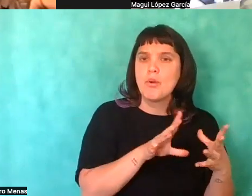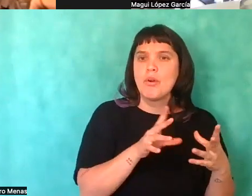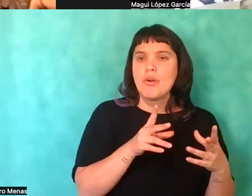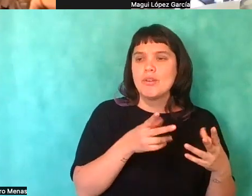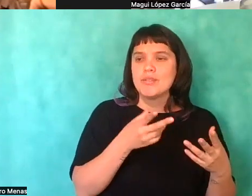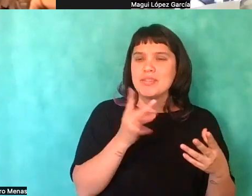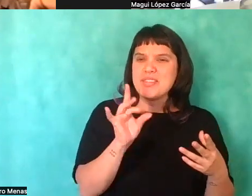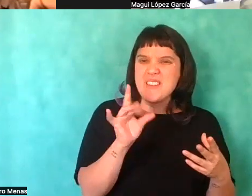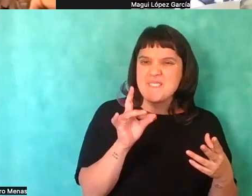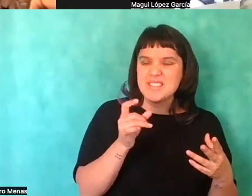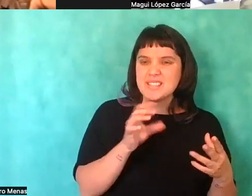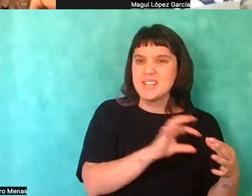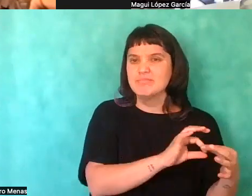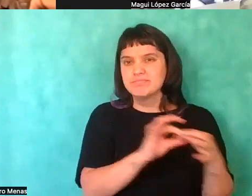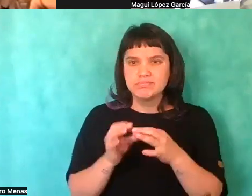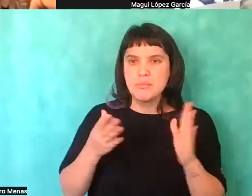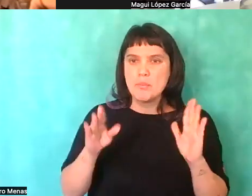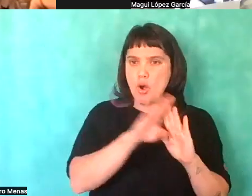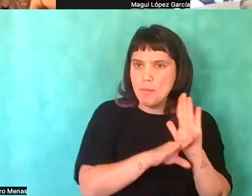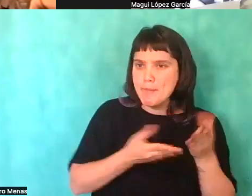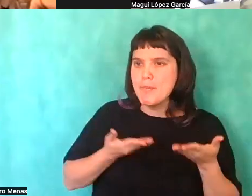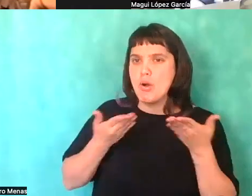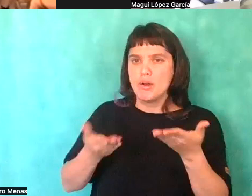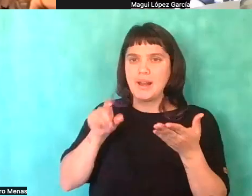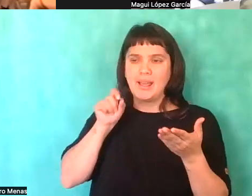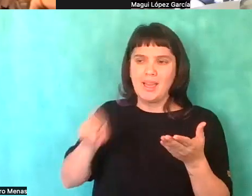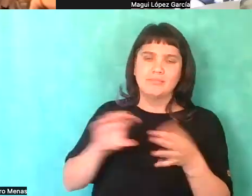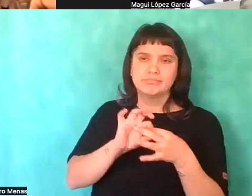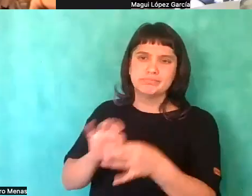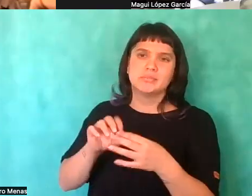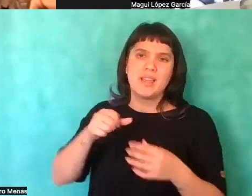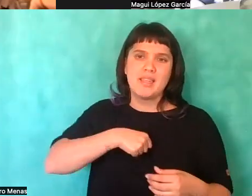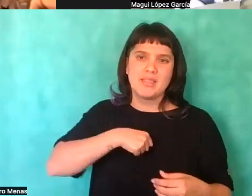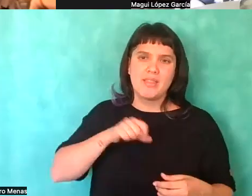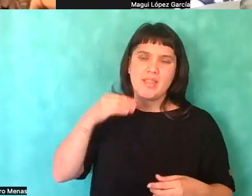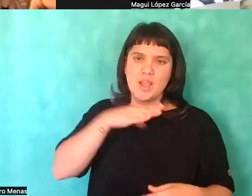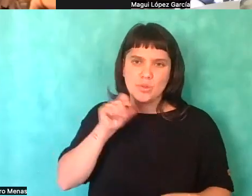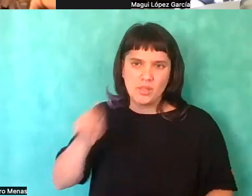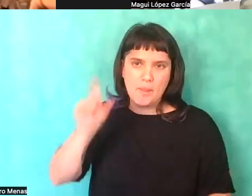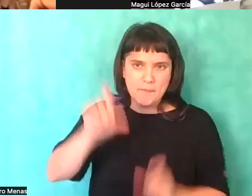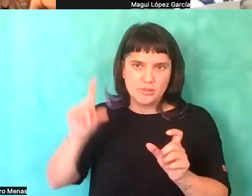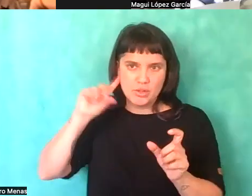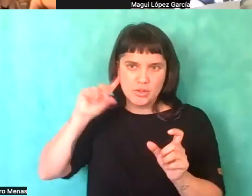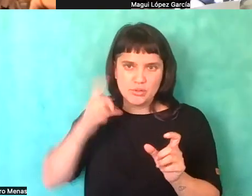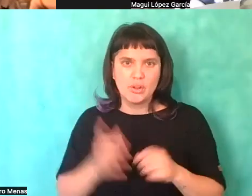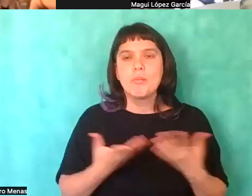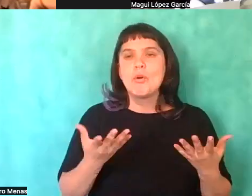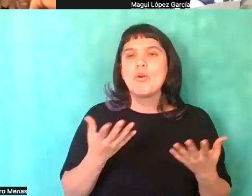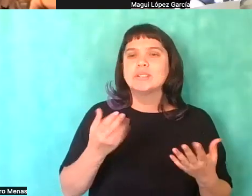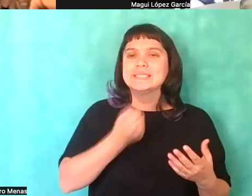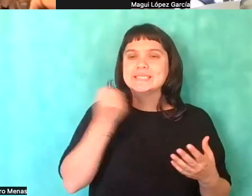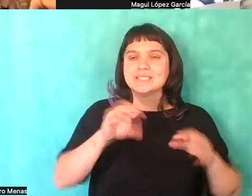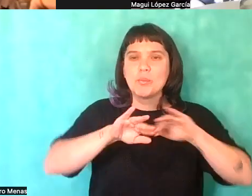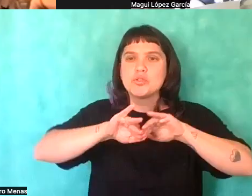de la identidad cultural y lingüística de las personas sordas, ¿sí? Porque querían hacer una disociación, ¿sí? Por ejemplo, decir,